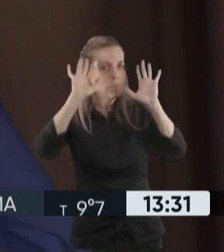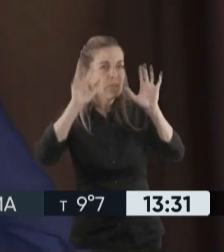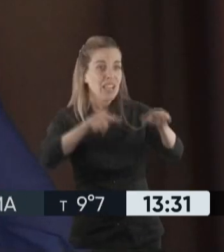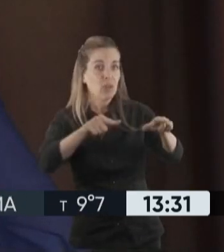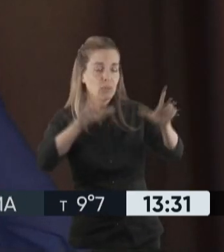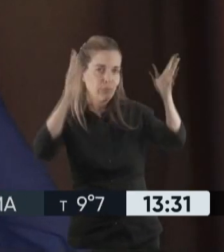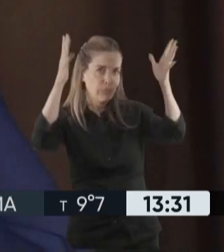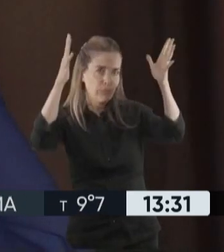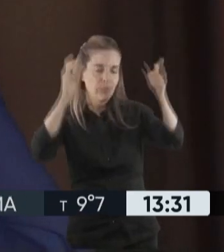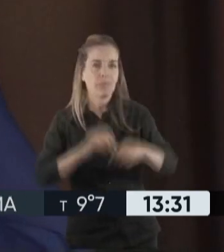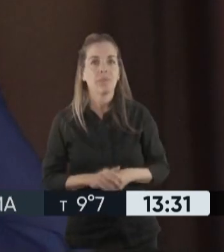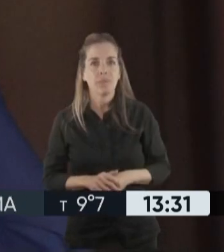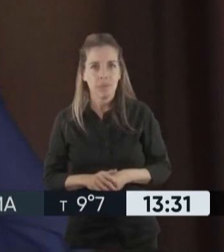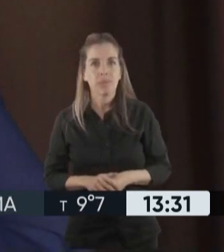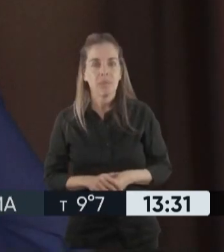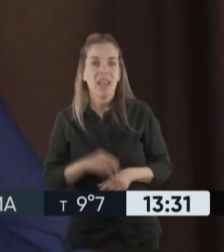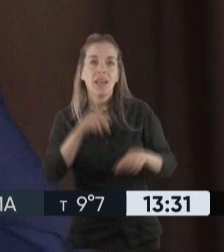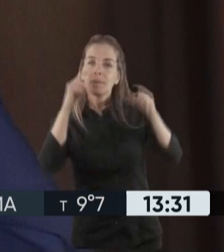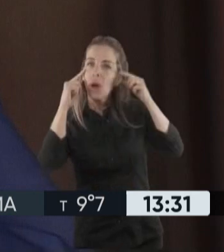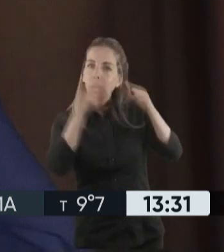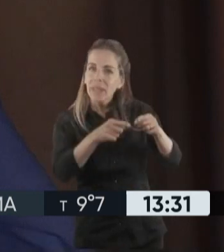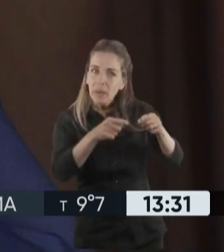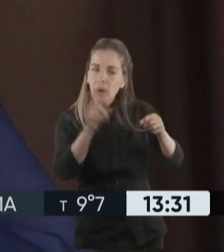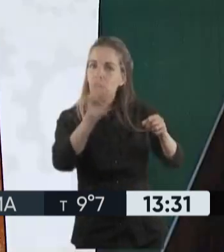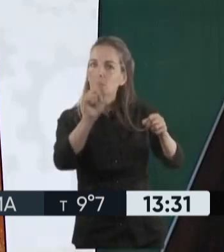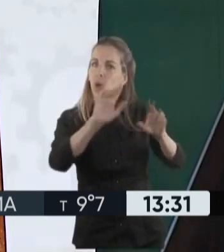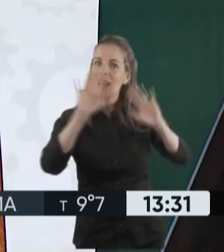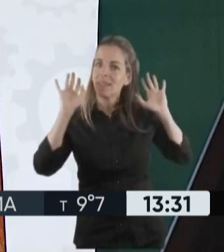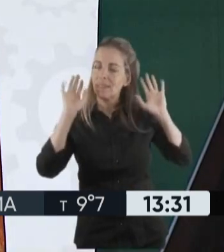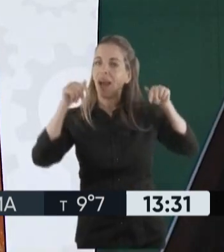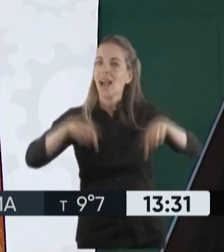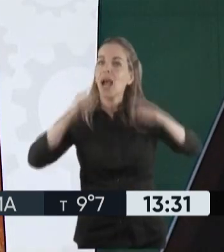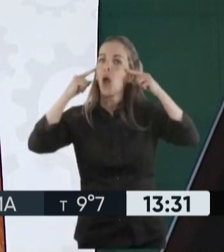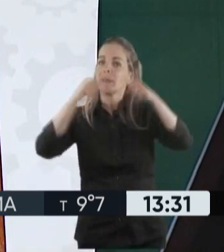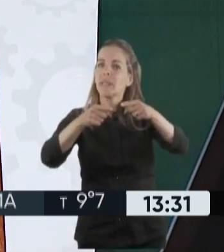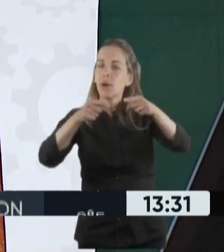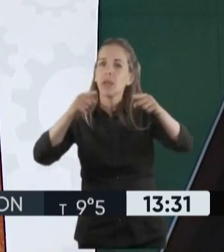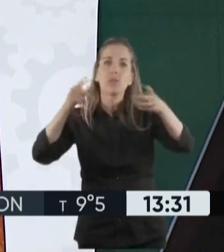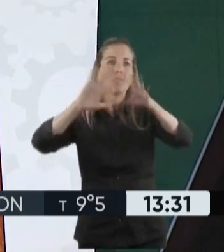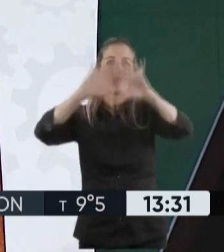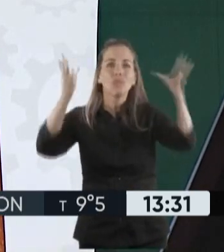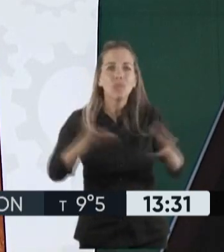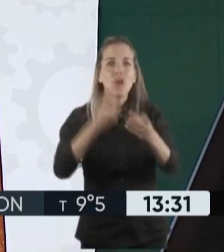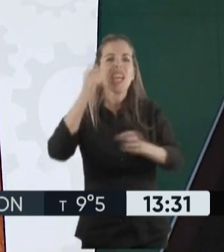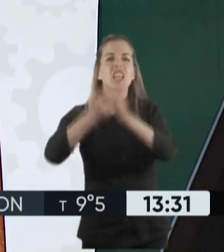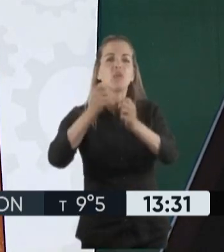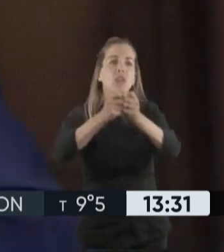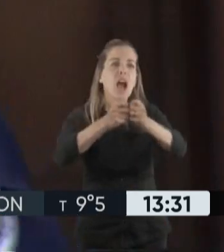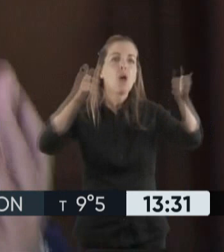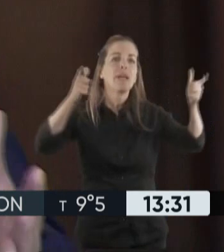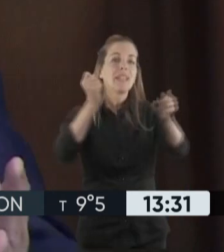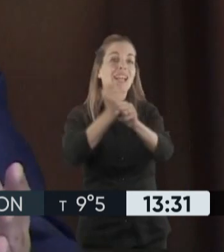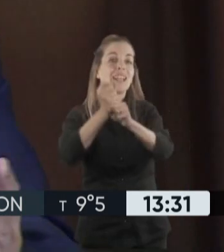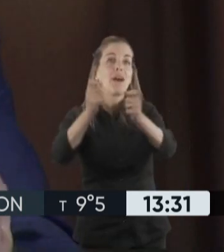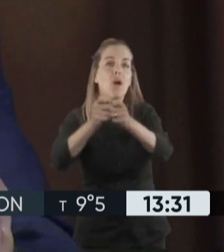celebramos. ¿Es el objetivo? No. El objetivo es que la industria crezca más, que el empleo crezca más y